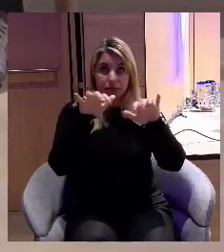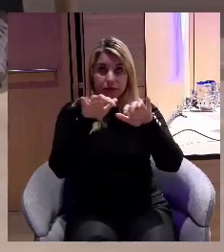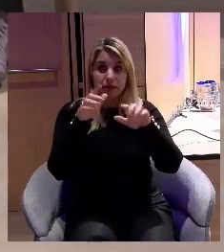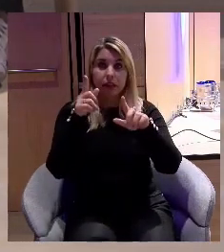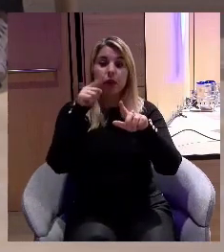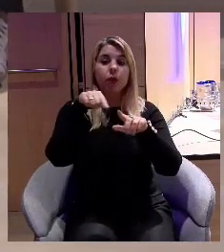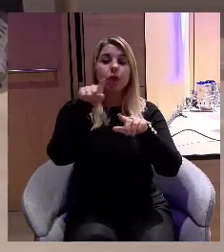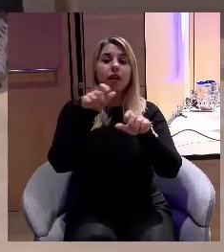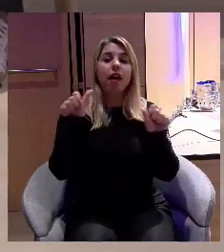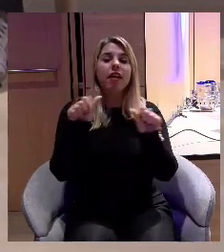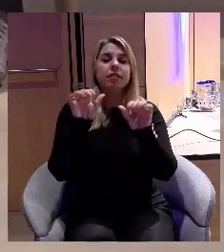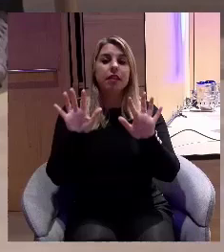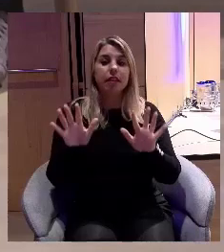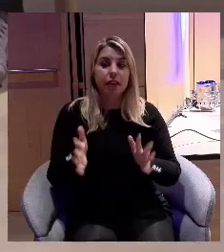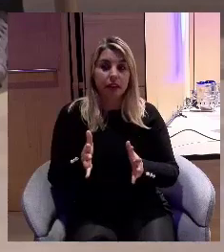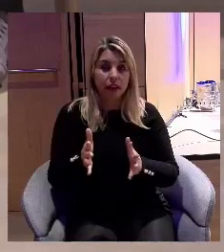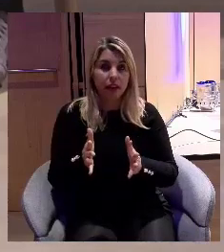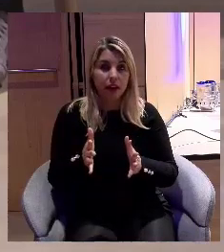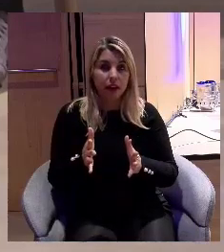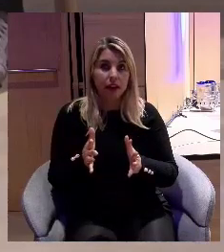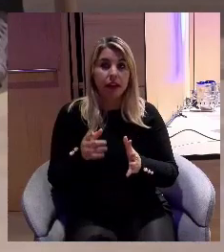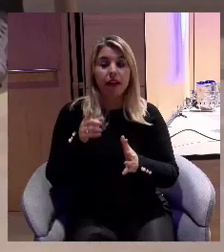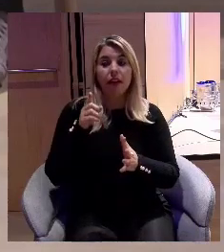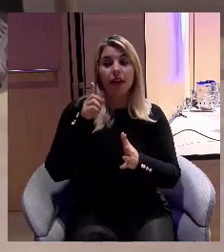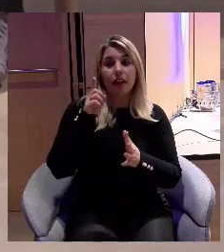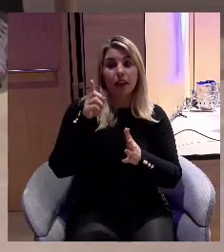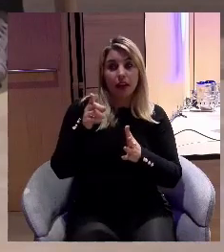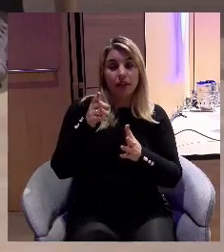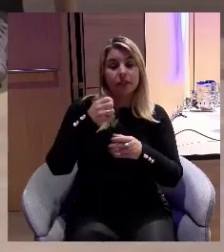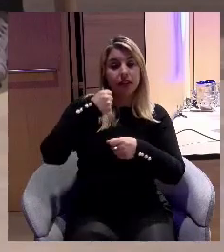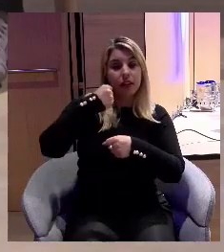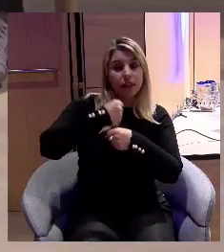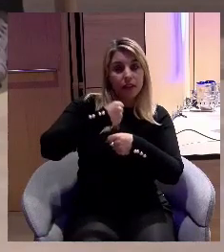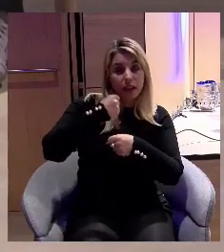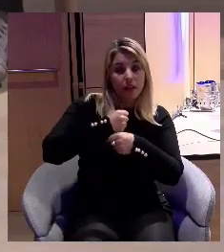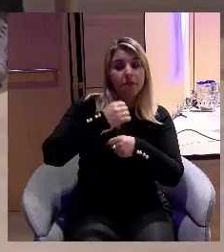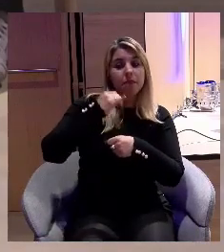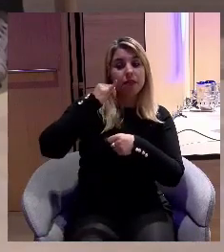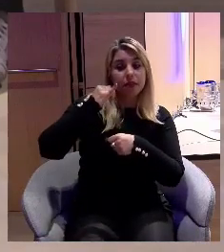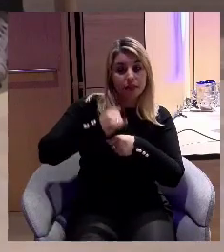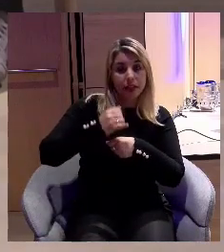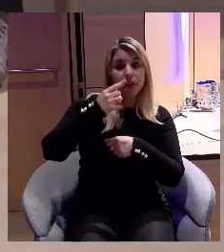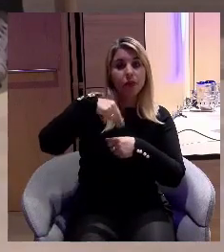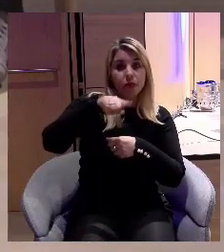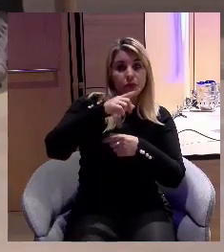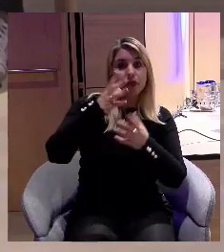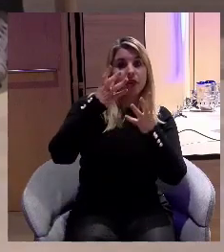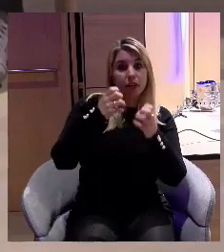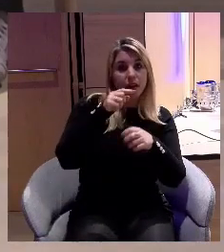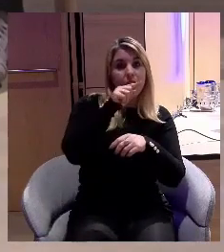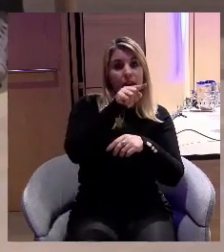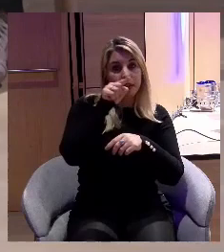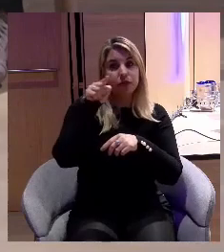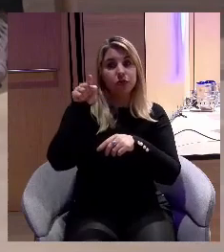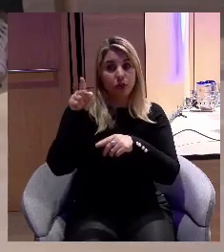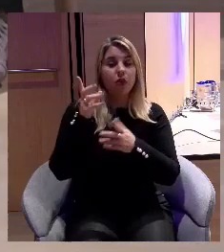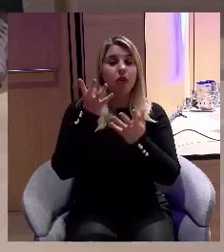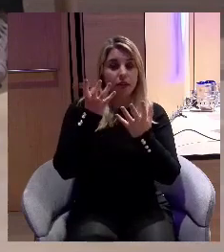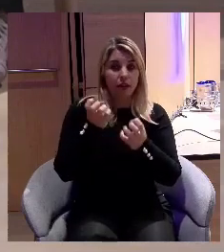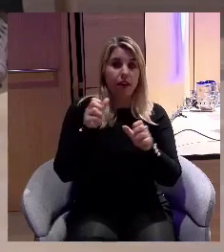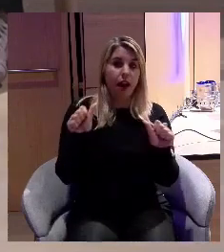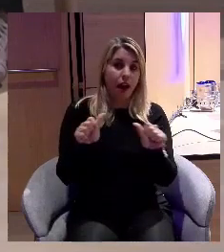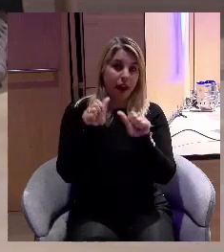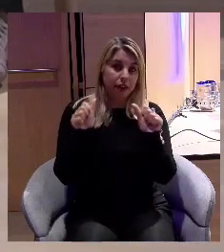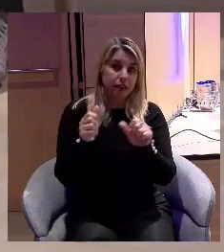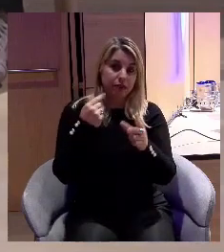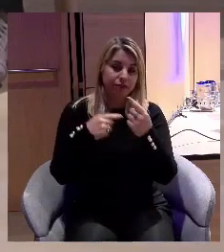hacer? Y ellos mismos se pusieron a la tarea de, ok, queremos hacer esto, esto, esto y esto. Y han